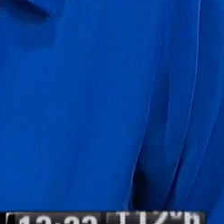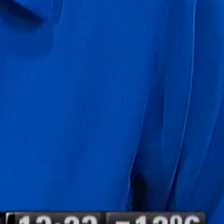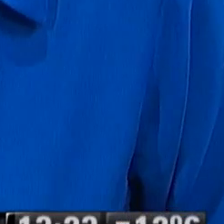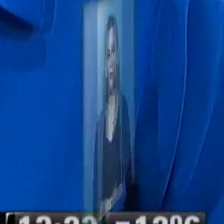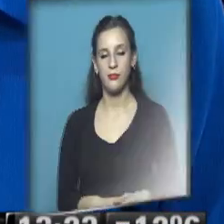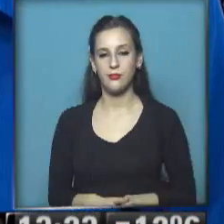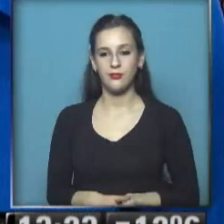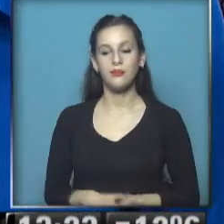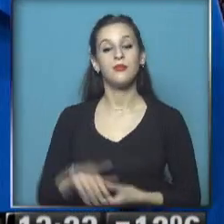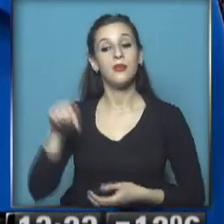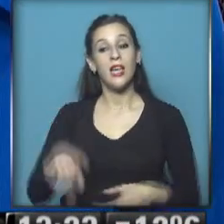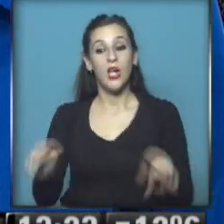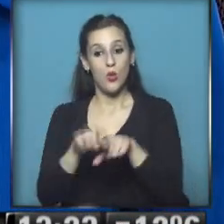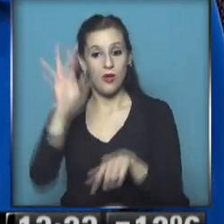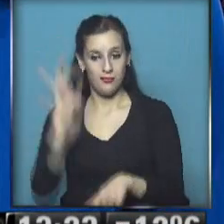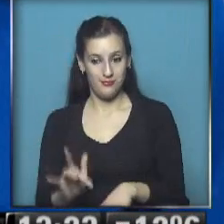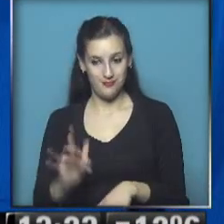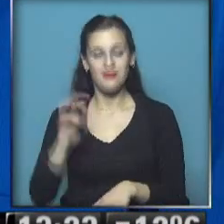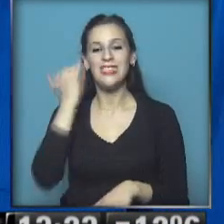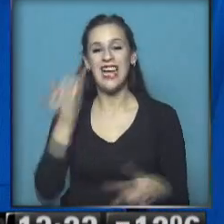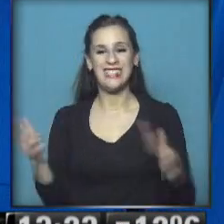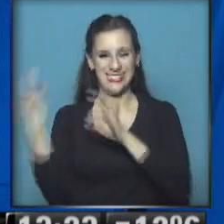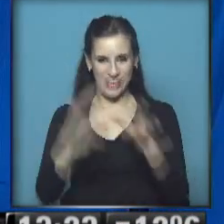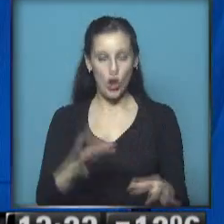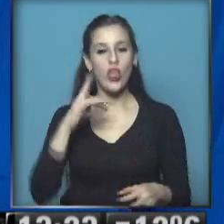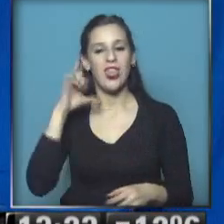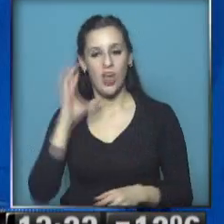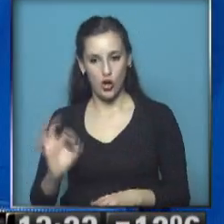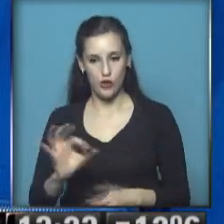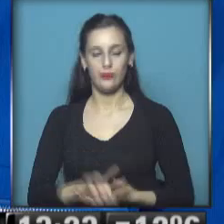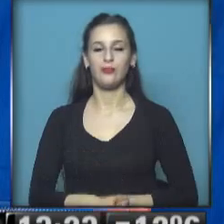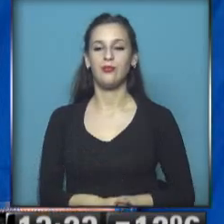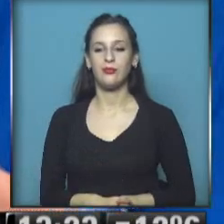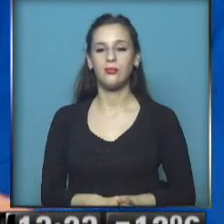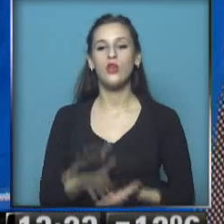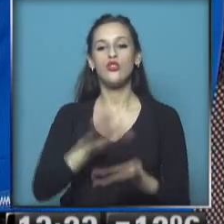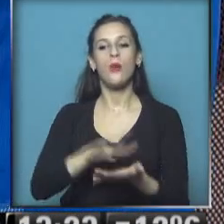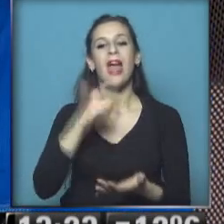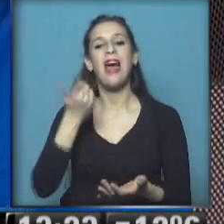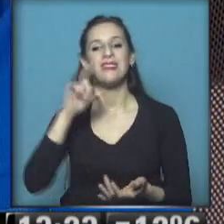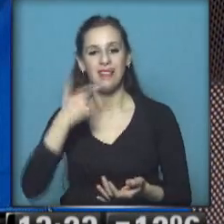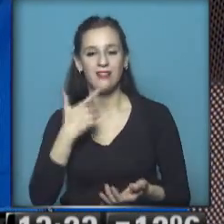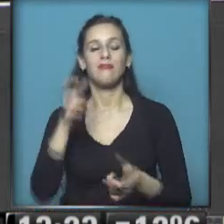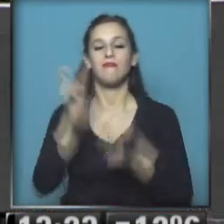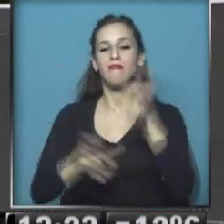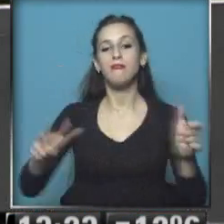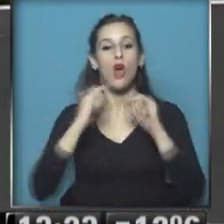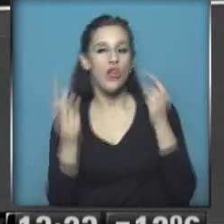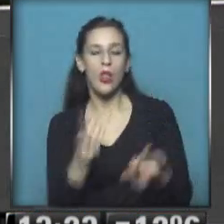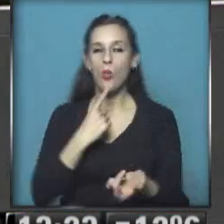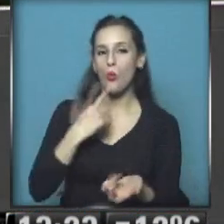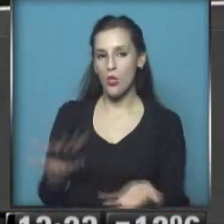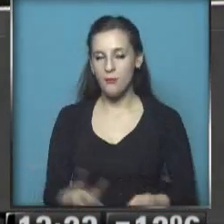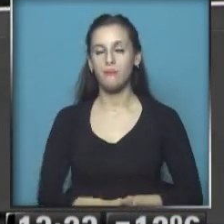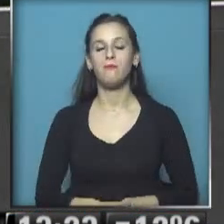atención a todos como todos los miércoles ya está junto con nosotros diego de noche y anses responde todas las dudas también los reclamos que tal diego buenas tardes tarde